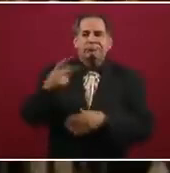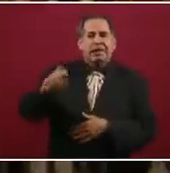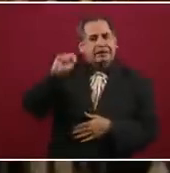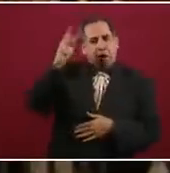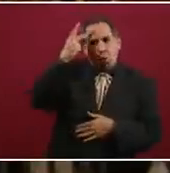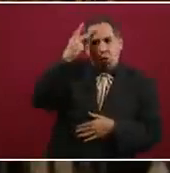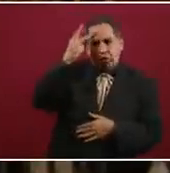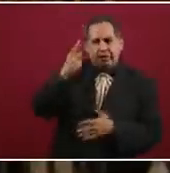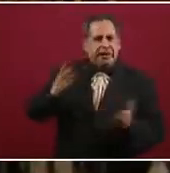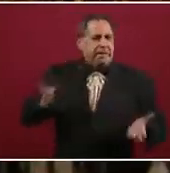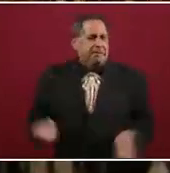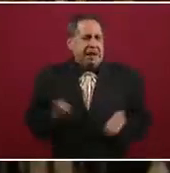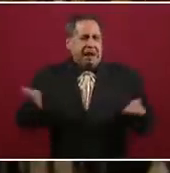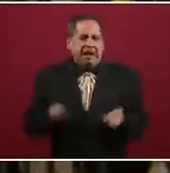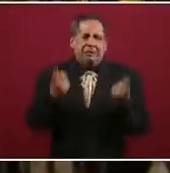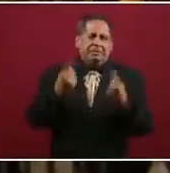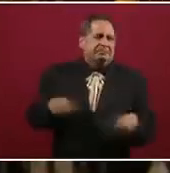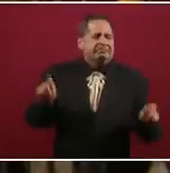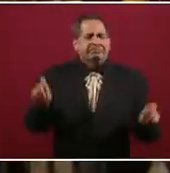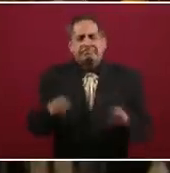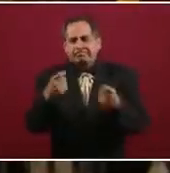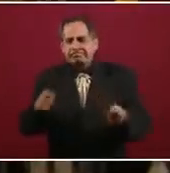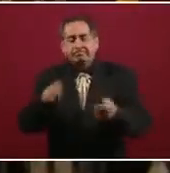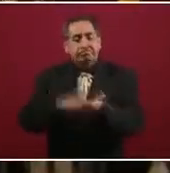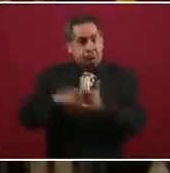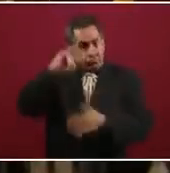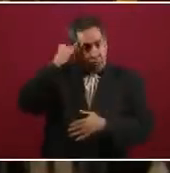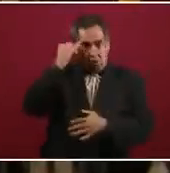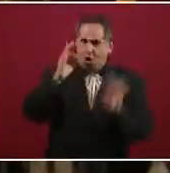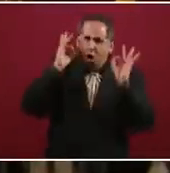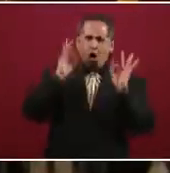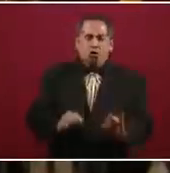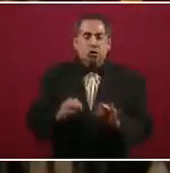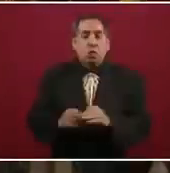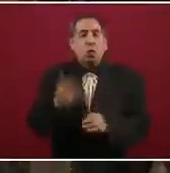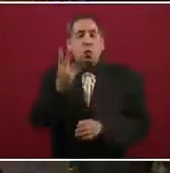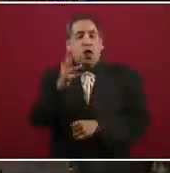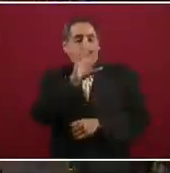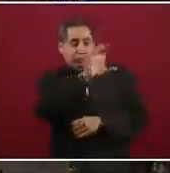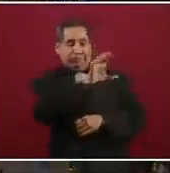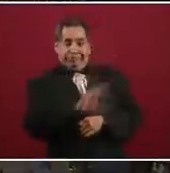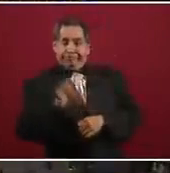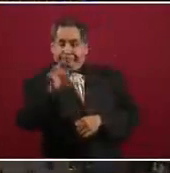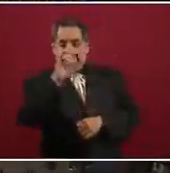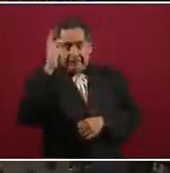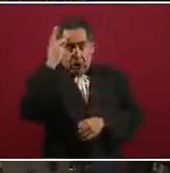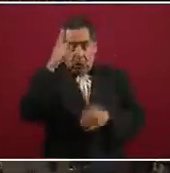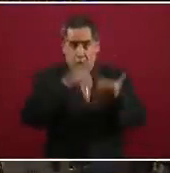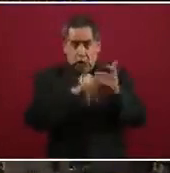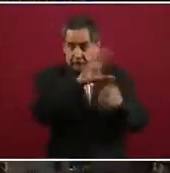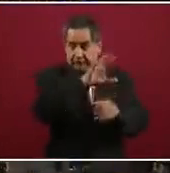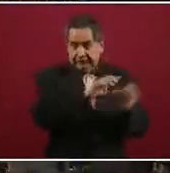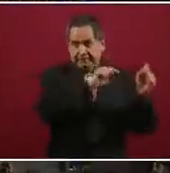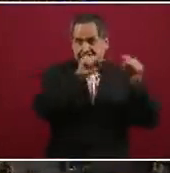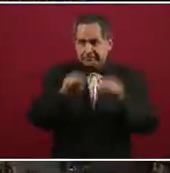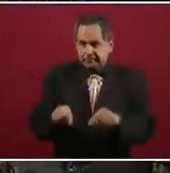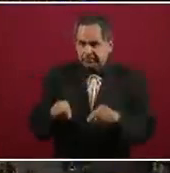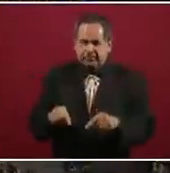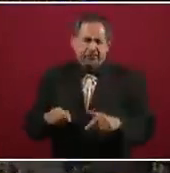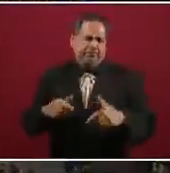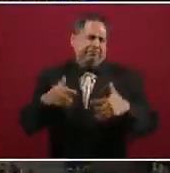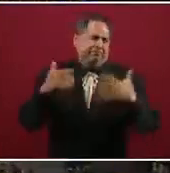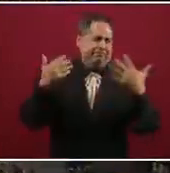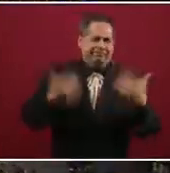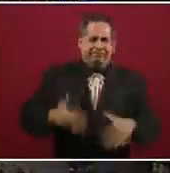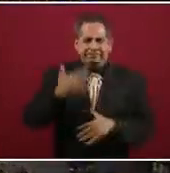danzas, que son danzas indígenas y bailes mestizos de cuatro regiones de ese estado. Y bueno, el público, claro, ya se